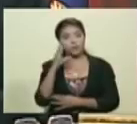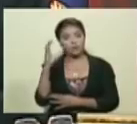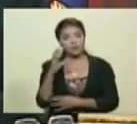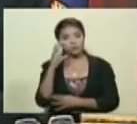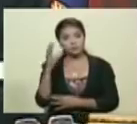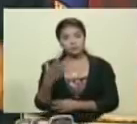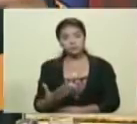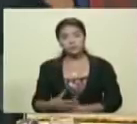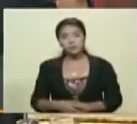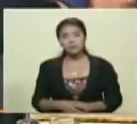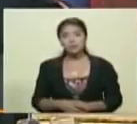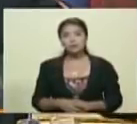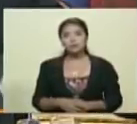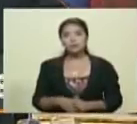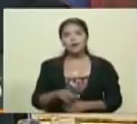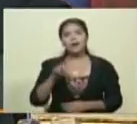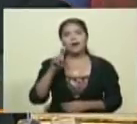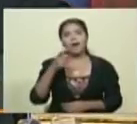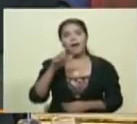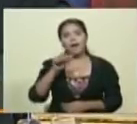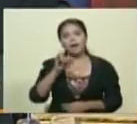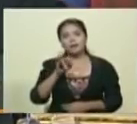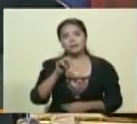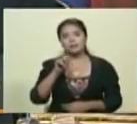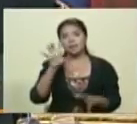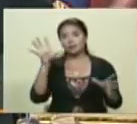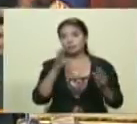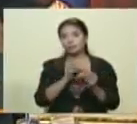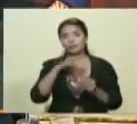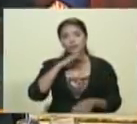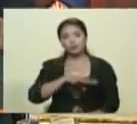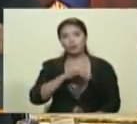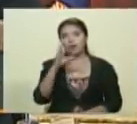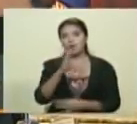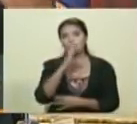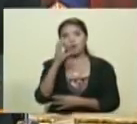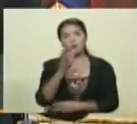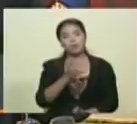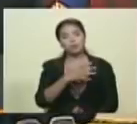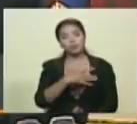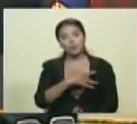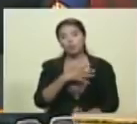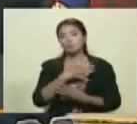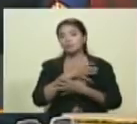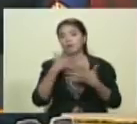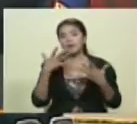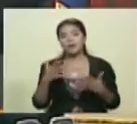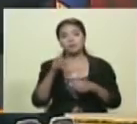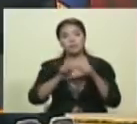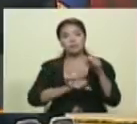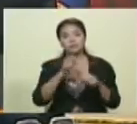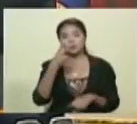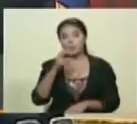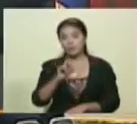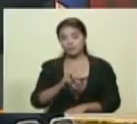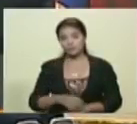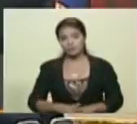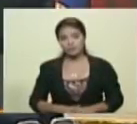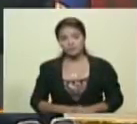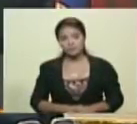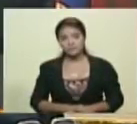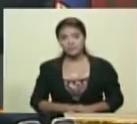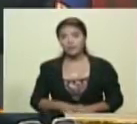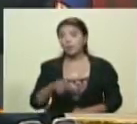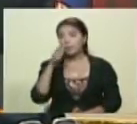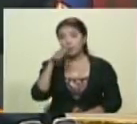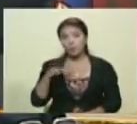por Gaitán, que resume la historia trágica, dolorosa y grande del siglo XX, por un pueblo